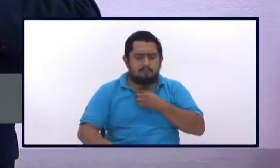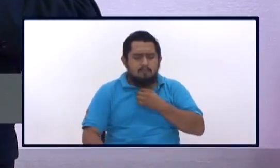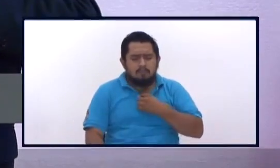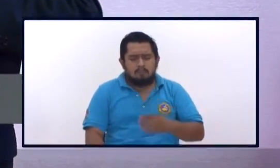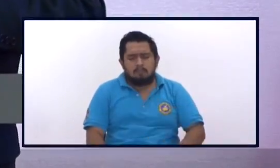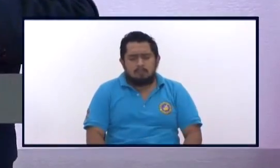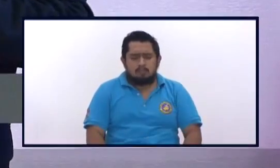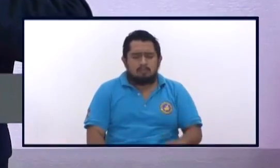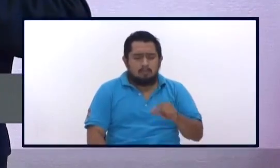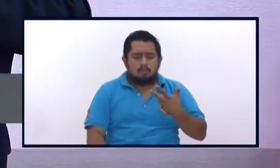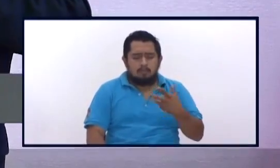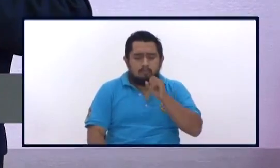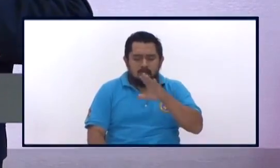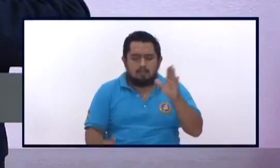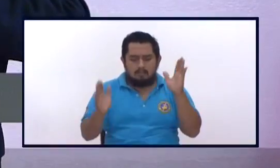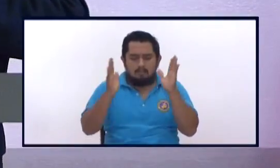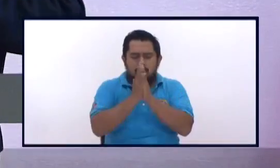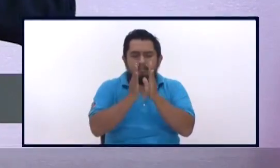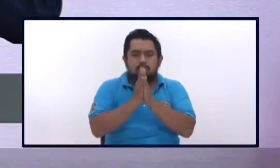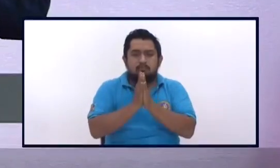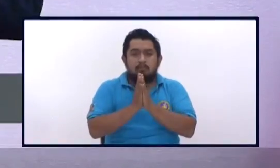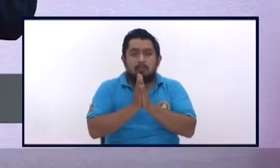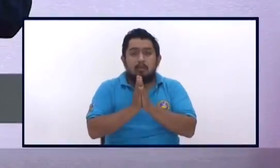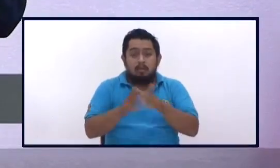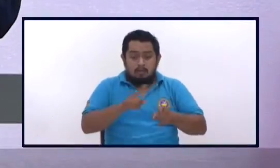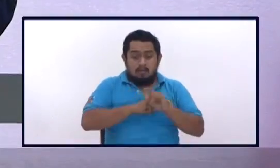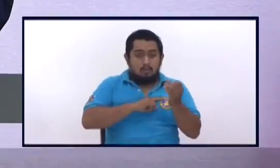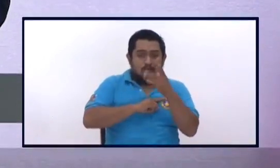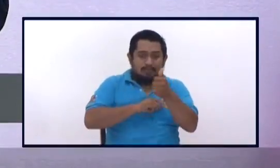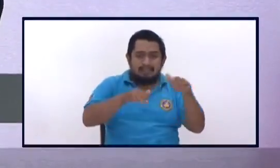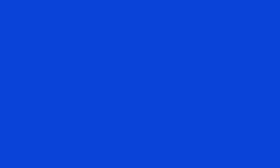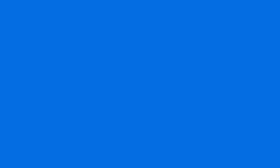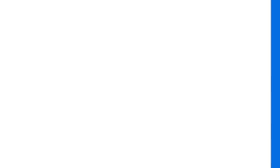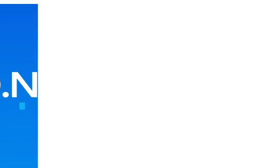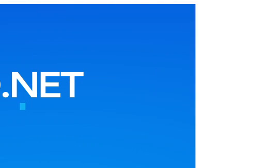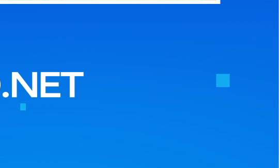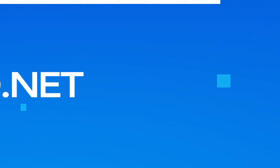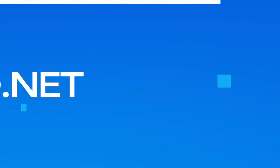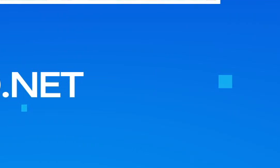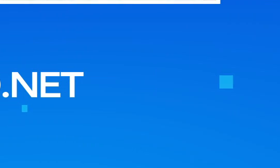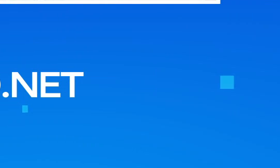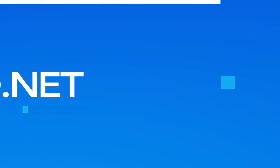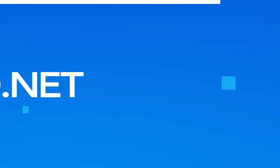salvador en la iglesia dice amén le damos un fortísimo aplauso a los amigos que están en casa